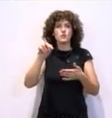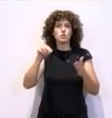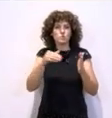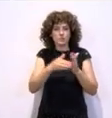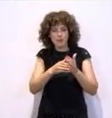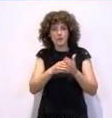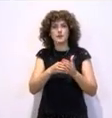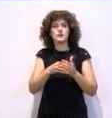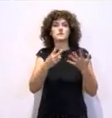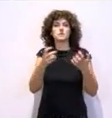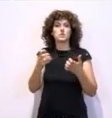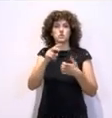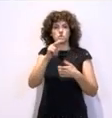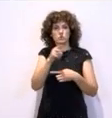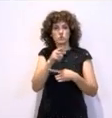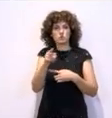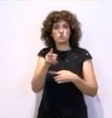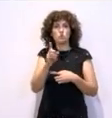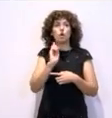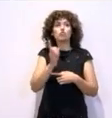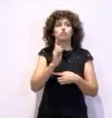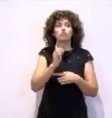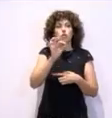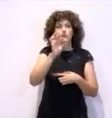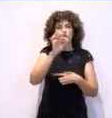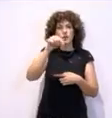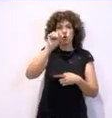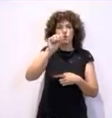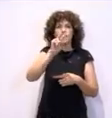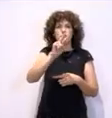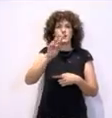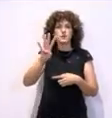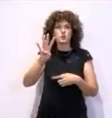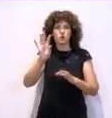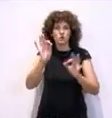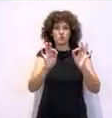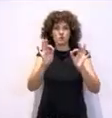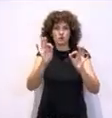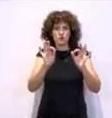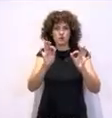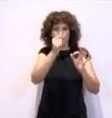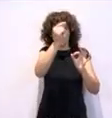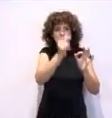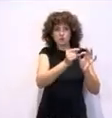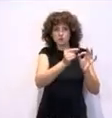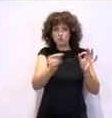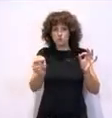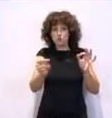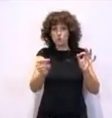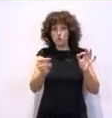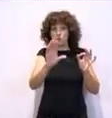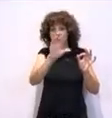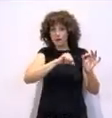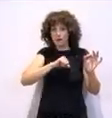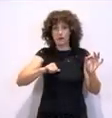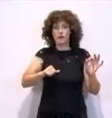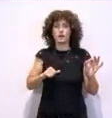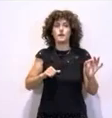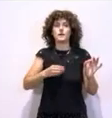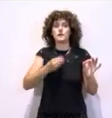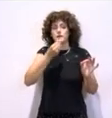5.021.700 euros. Solo el 0,24% del presupuesto regional. Pues